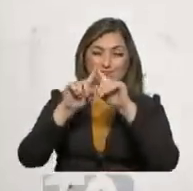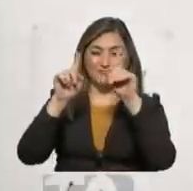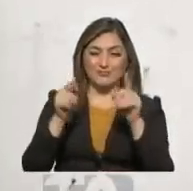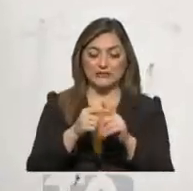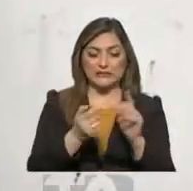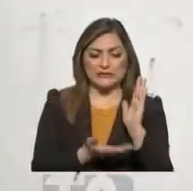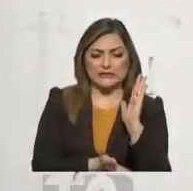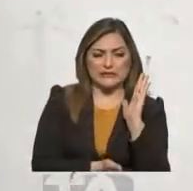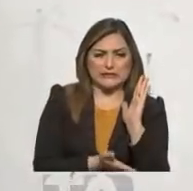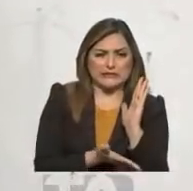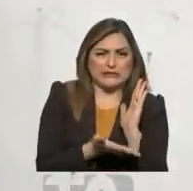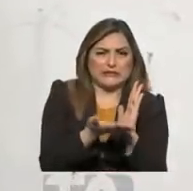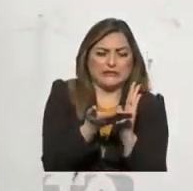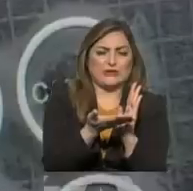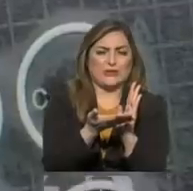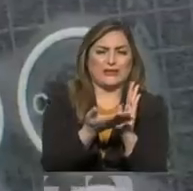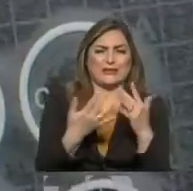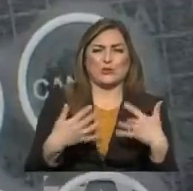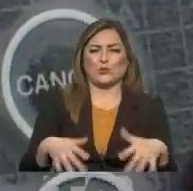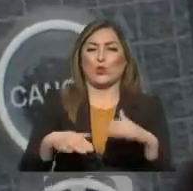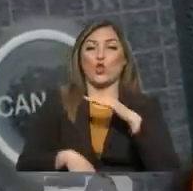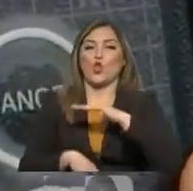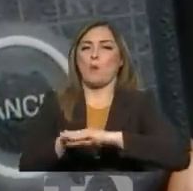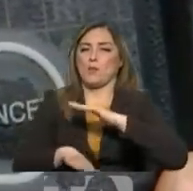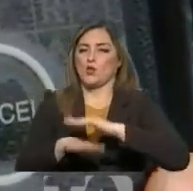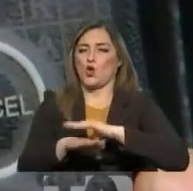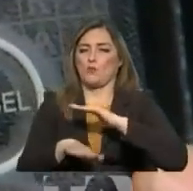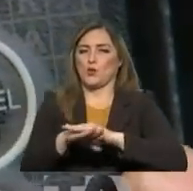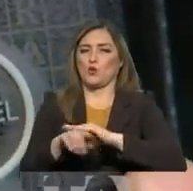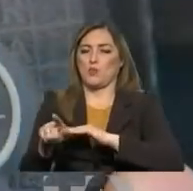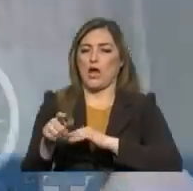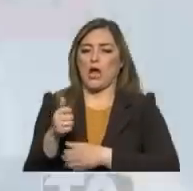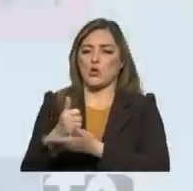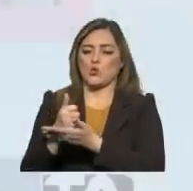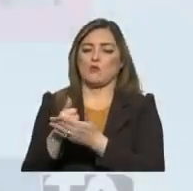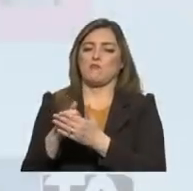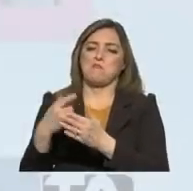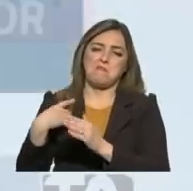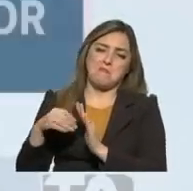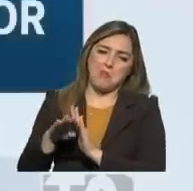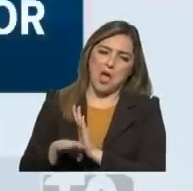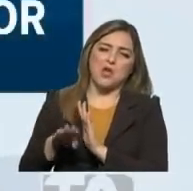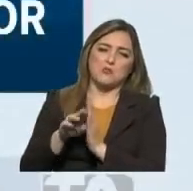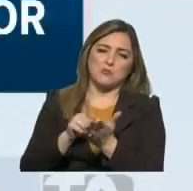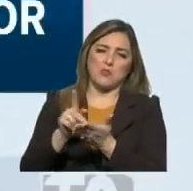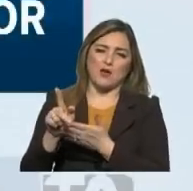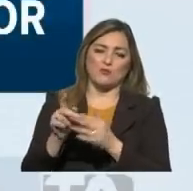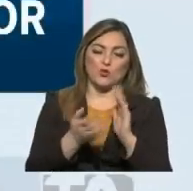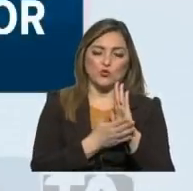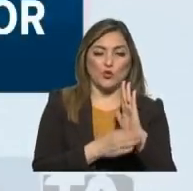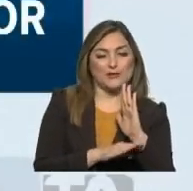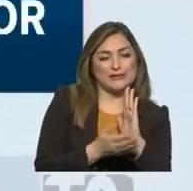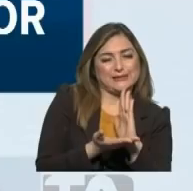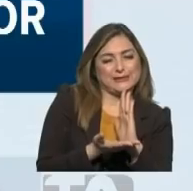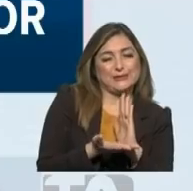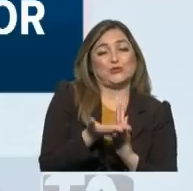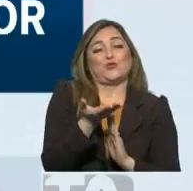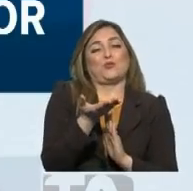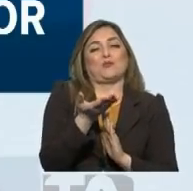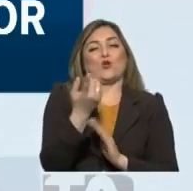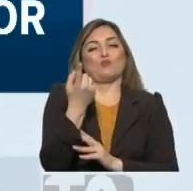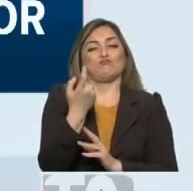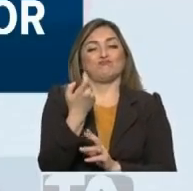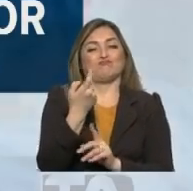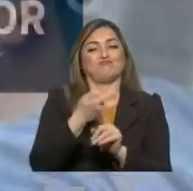tarifa, así su consumo vuelve a ser menor, le seguirán calculando su consumo como un cliente de rango superior durante